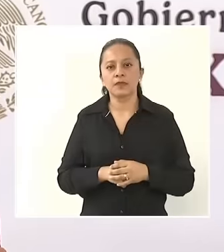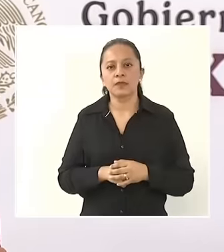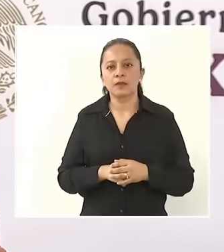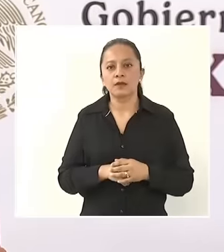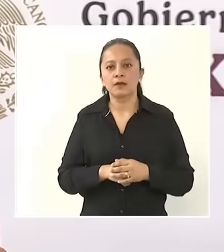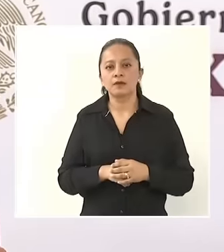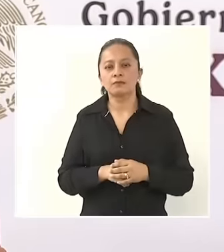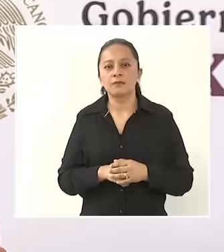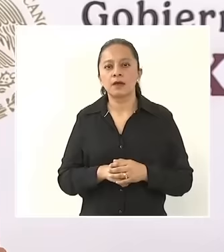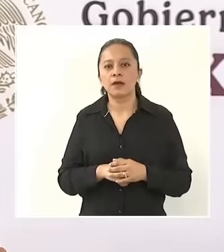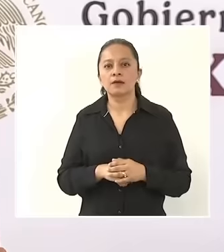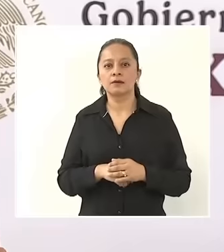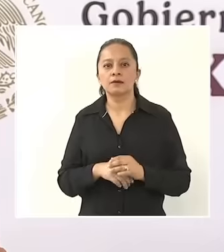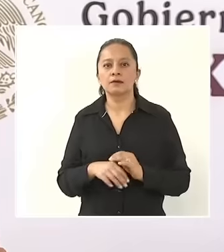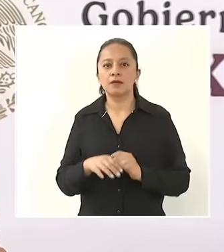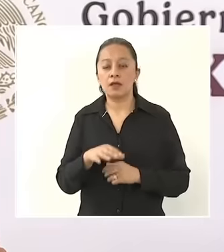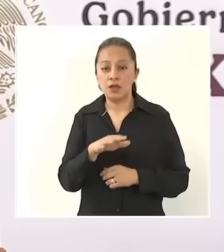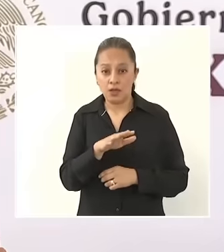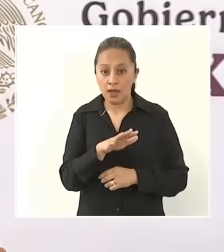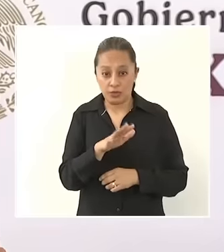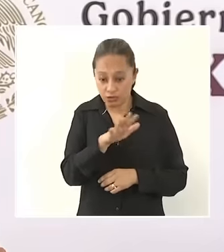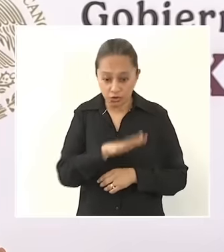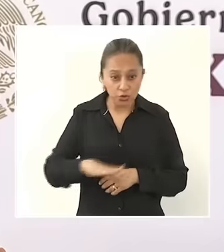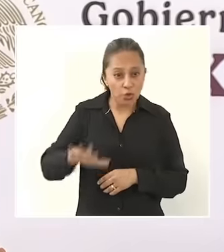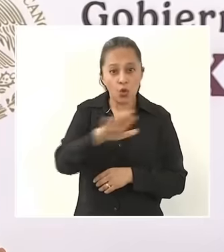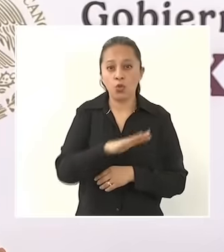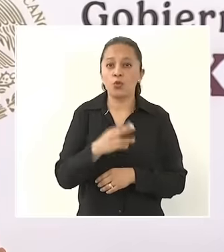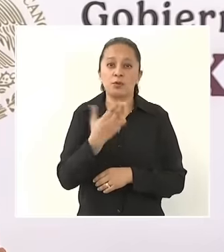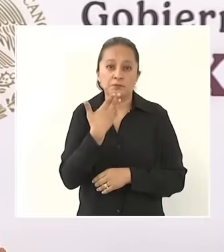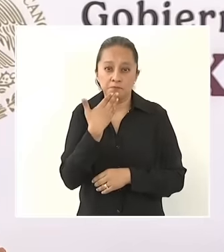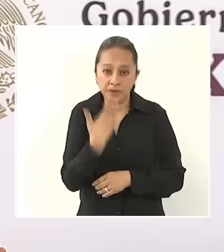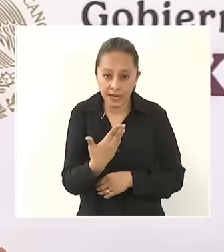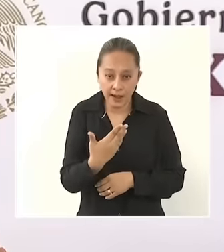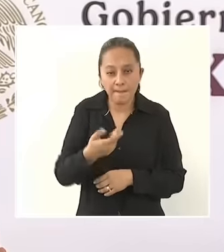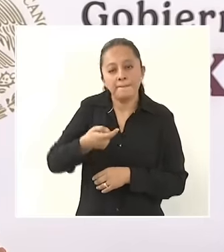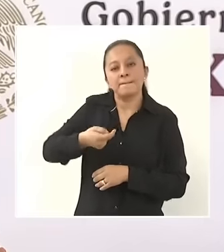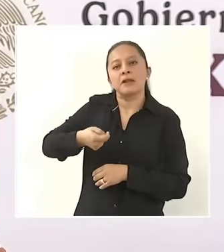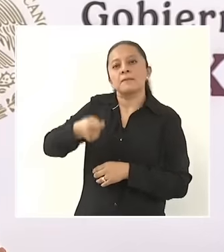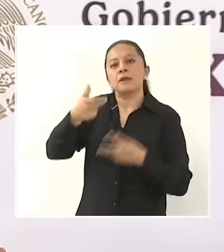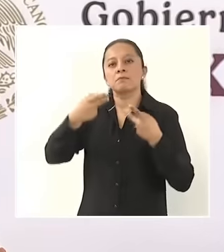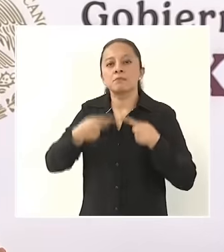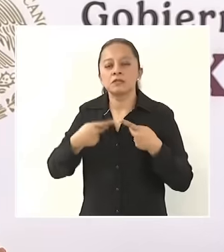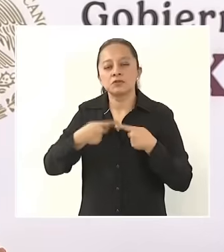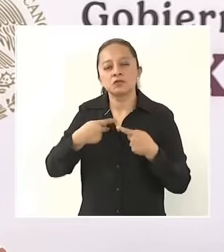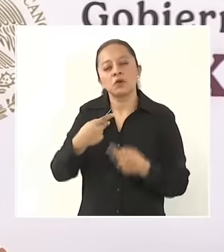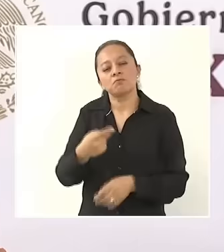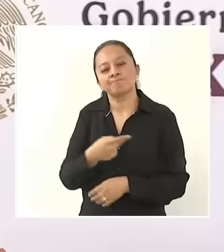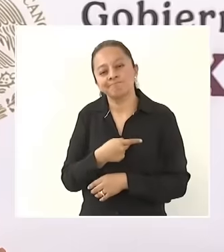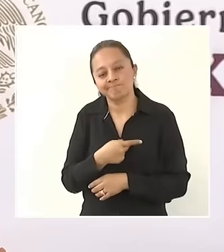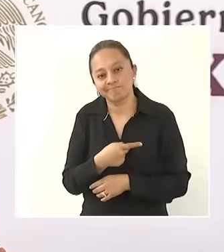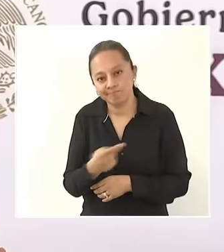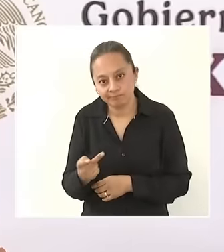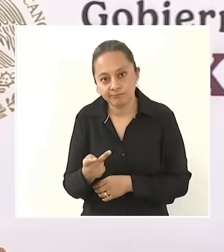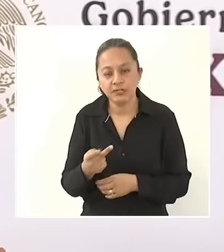de todos, primero los pobres. Fíjense qué